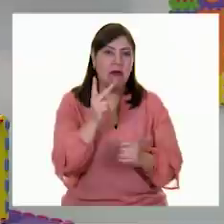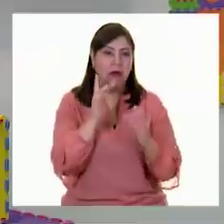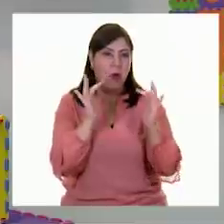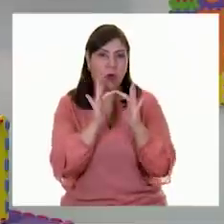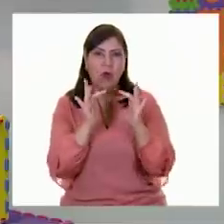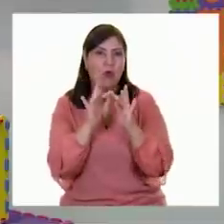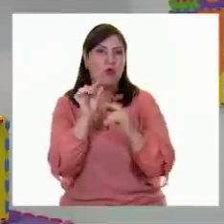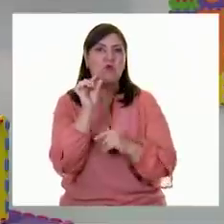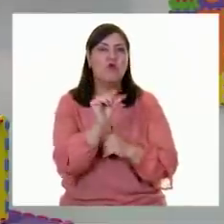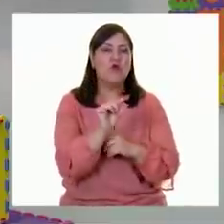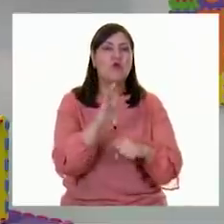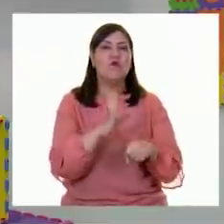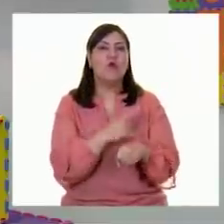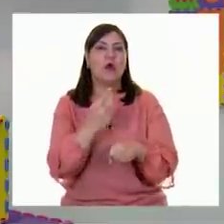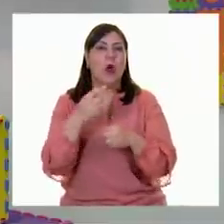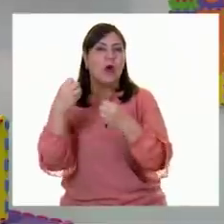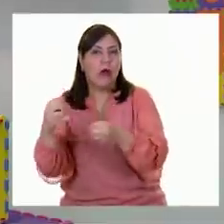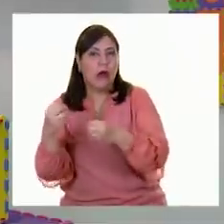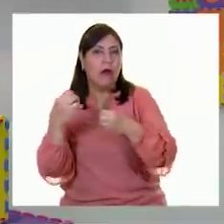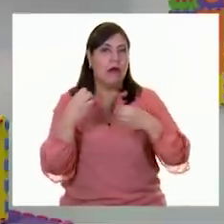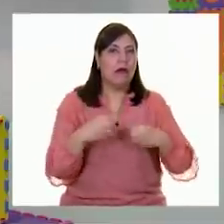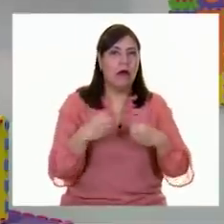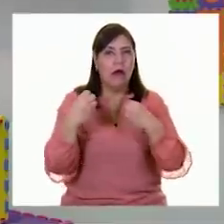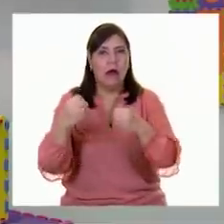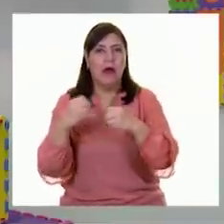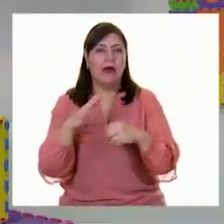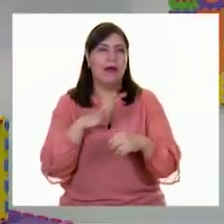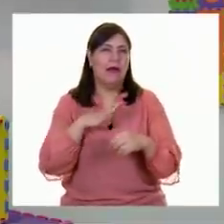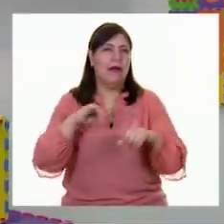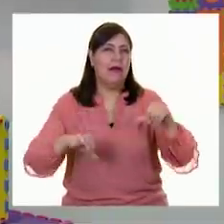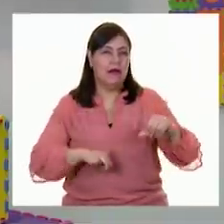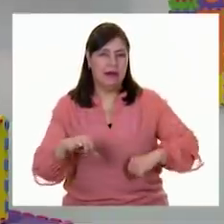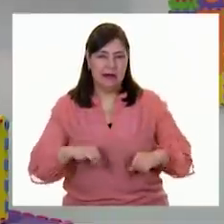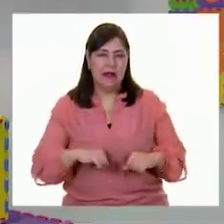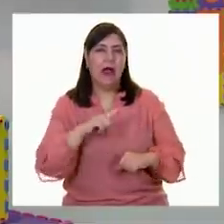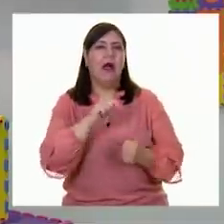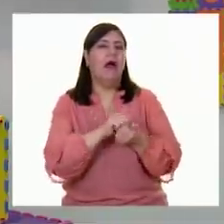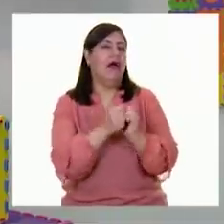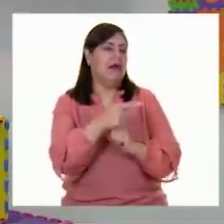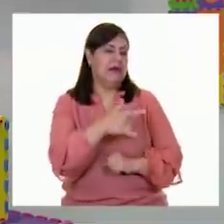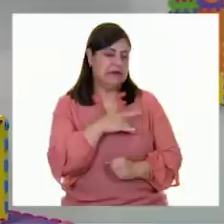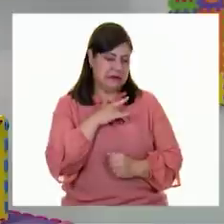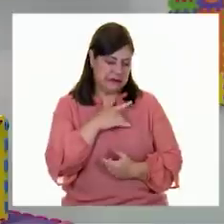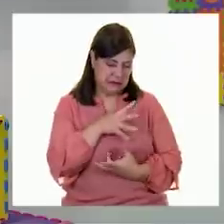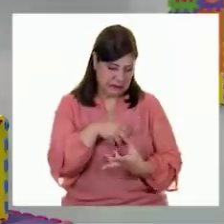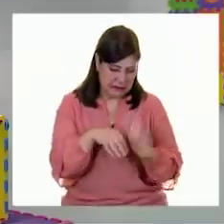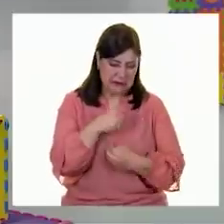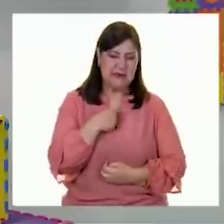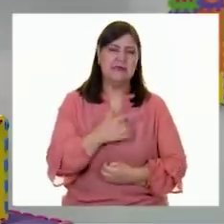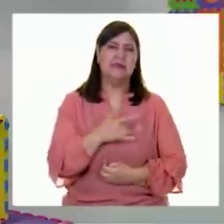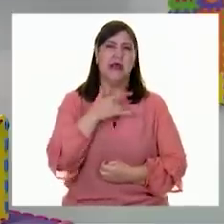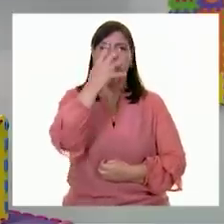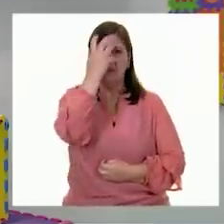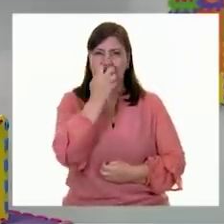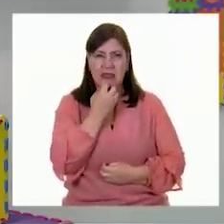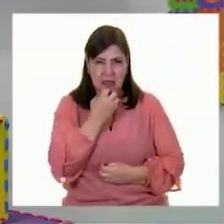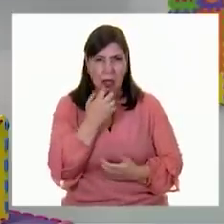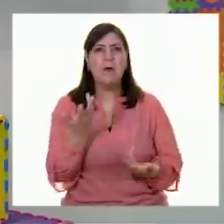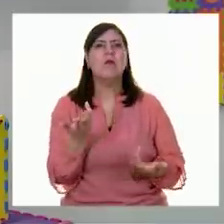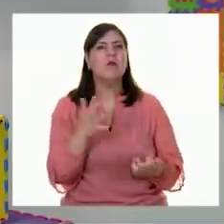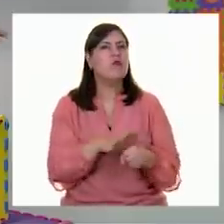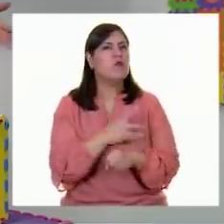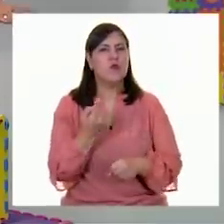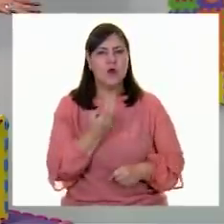con ellos debido a sus labores. Esto te está provocando esa emoción de tristeza, porque es como